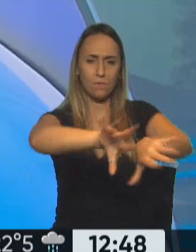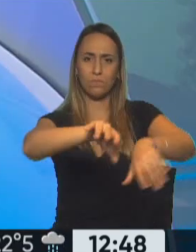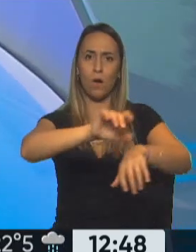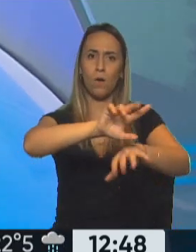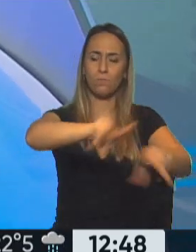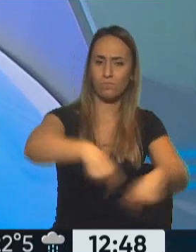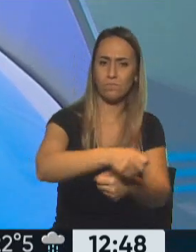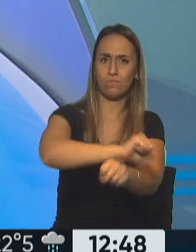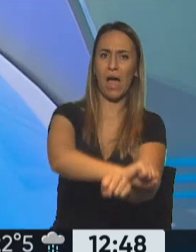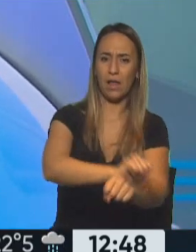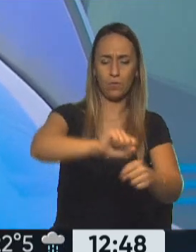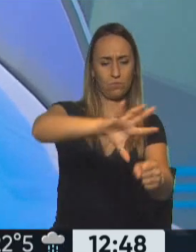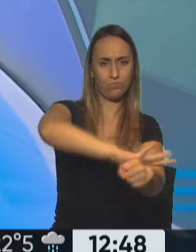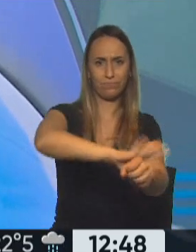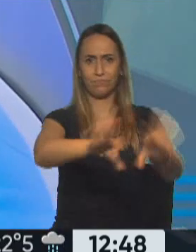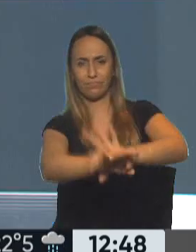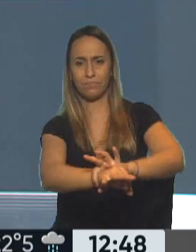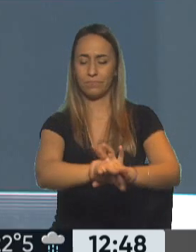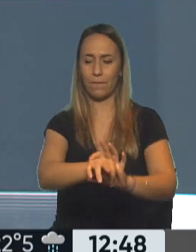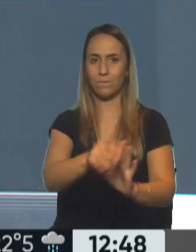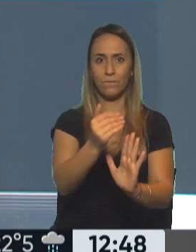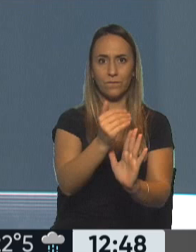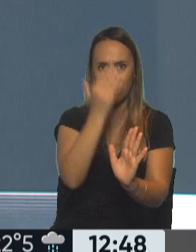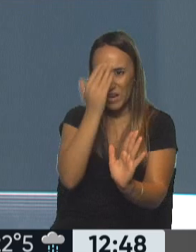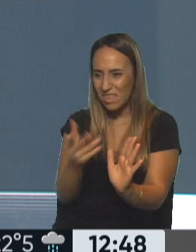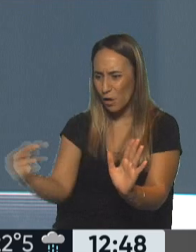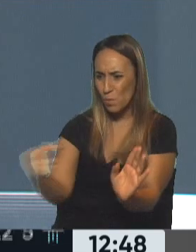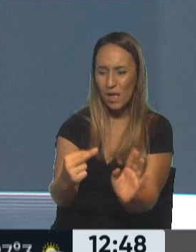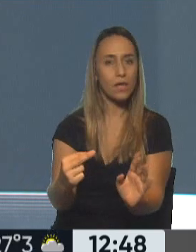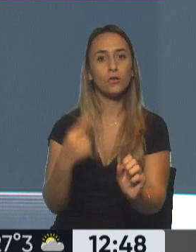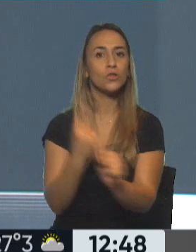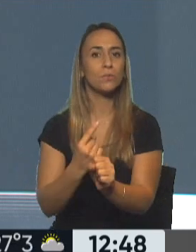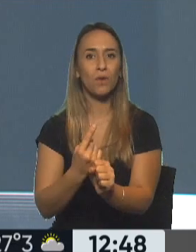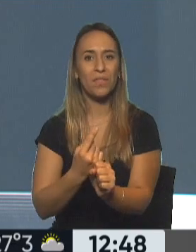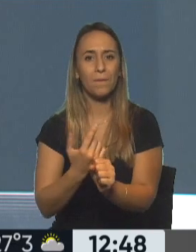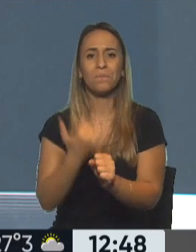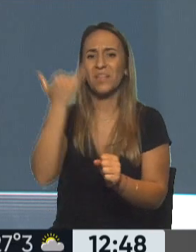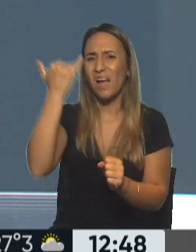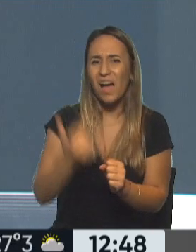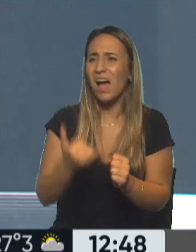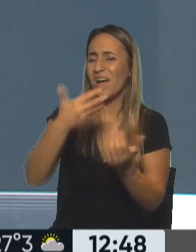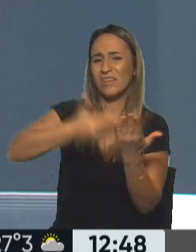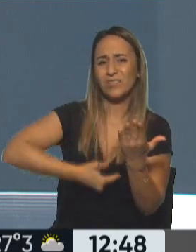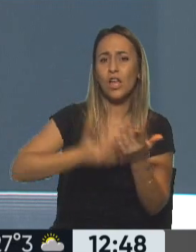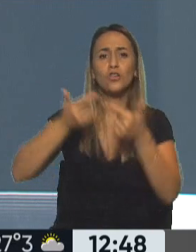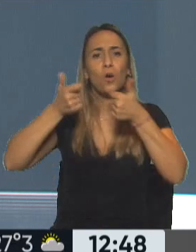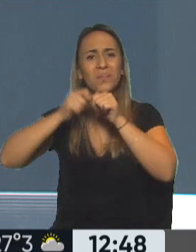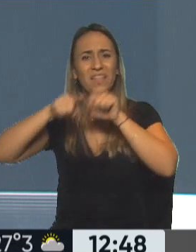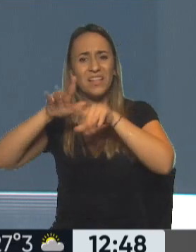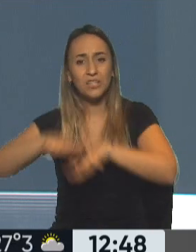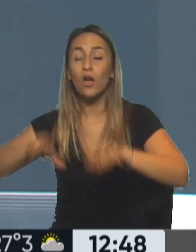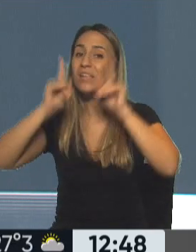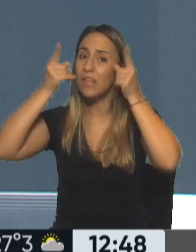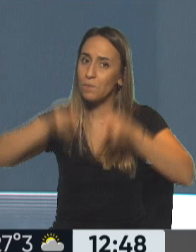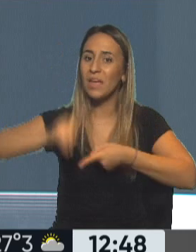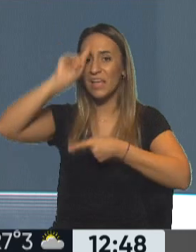su hija o de su hijo. Claro. Hay jurisprudencia de la Corte Interamericana, de Comité sobre los Derechos del Niño y del Tribunal Europeo